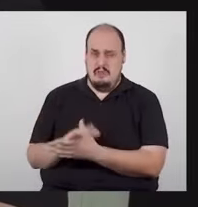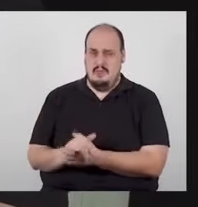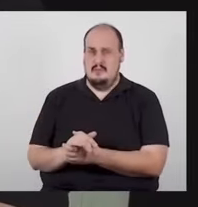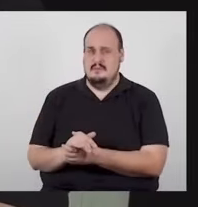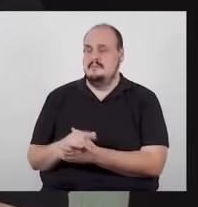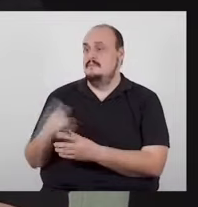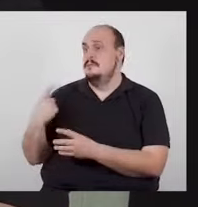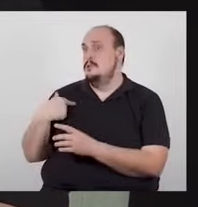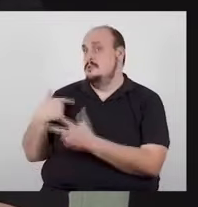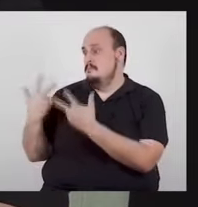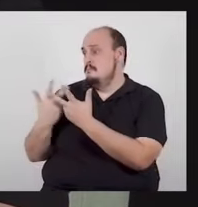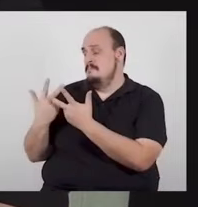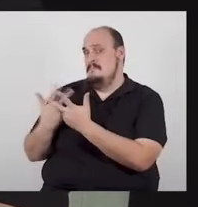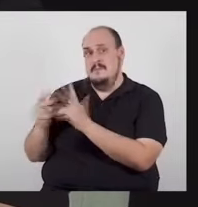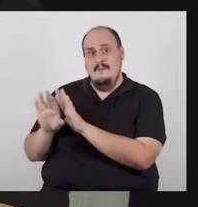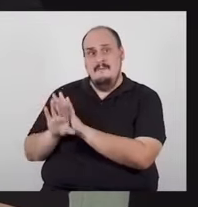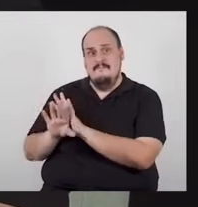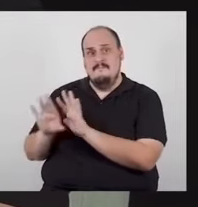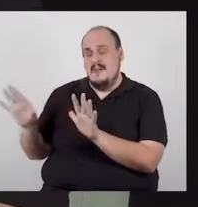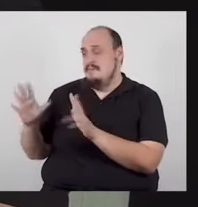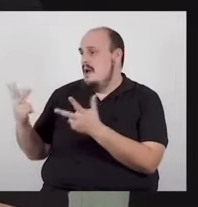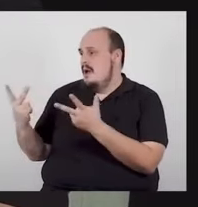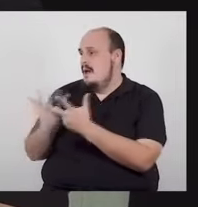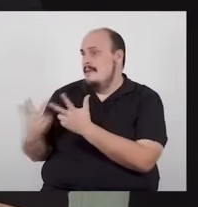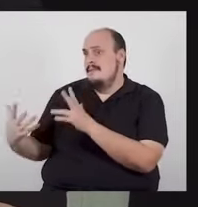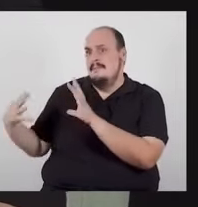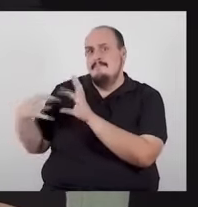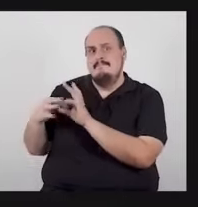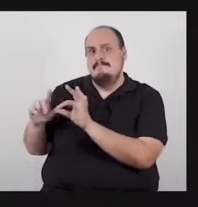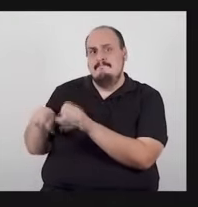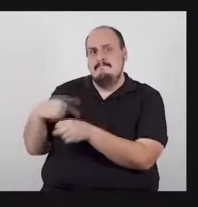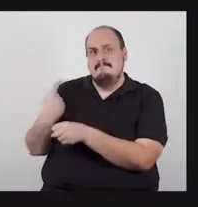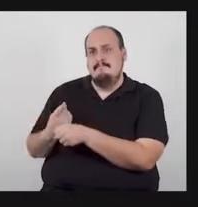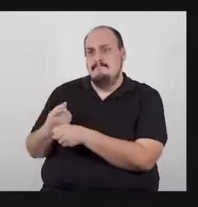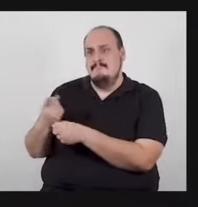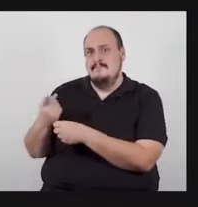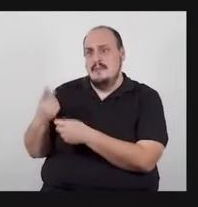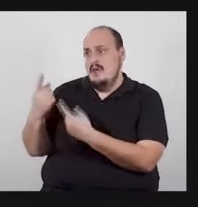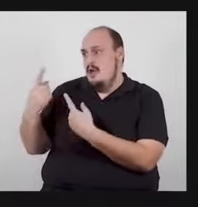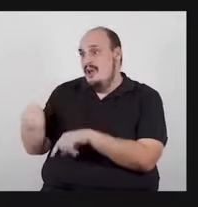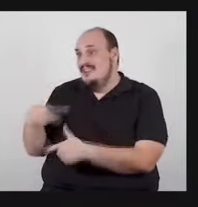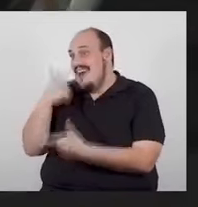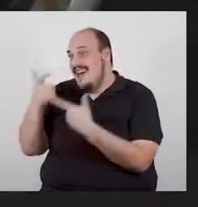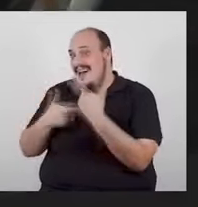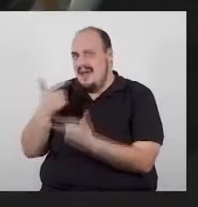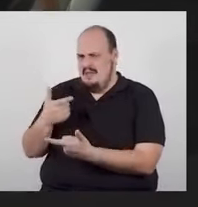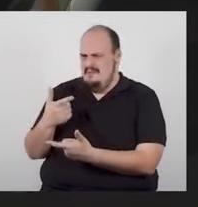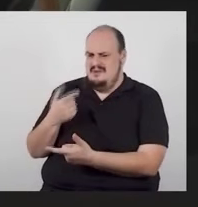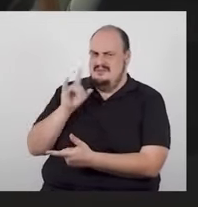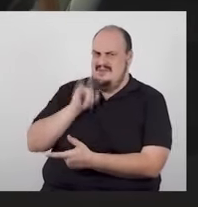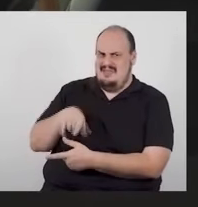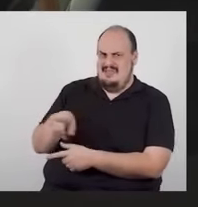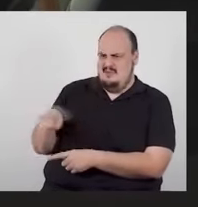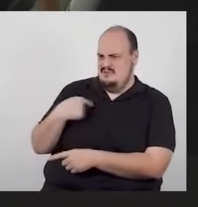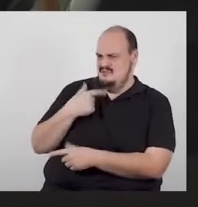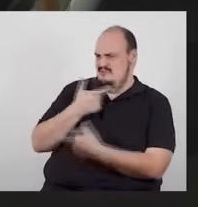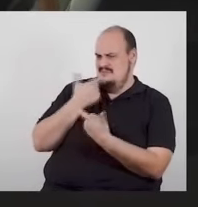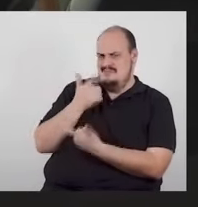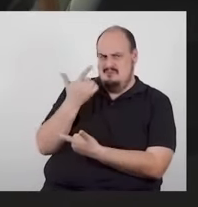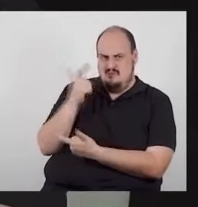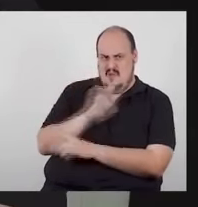Dejé de hablar con él porque era imposible ya conectar, era imposible, porque se reía de cosas que yo no me reía, contaba cosas que no me